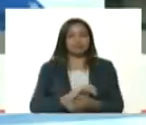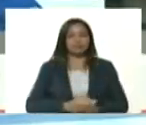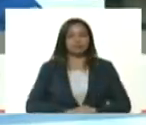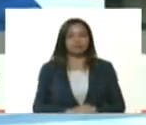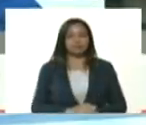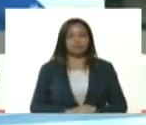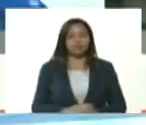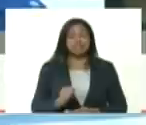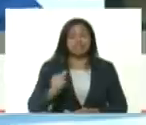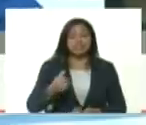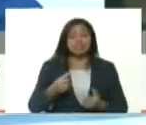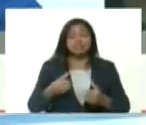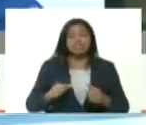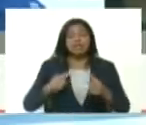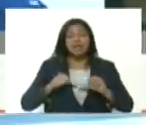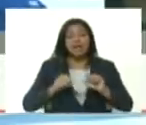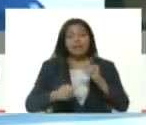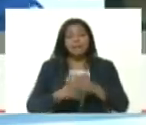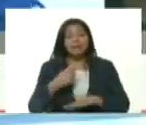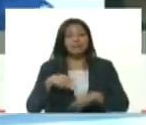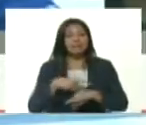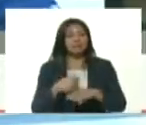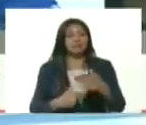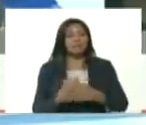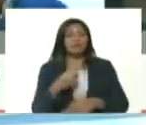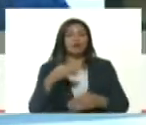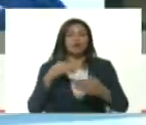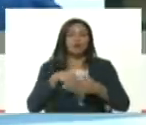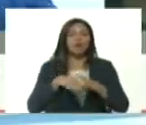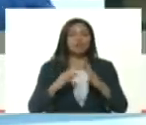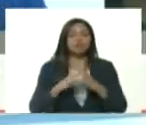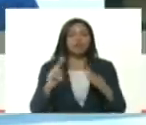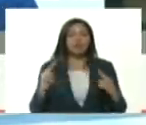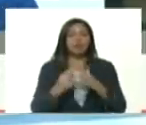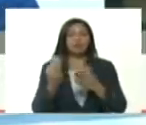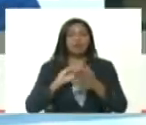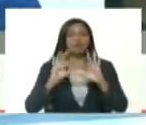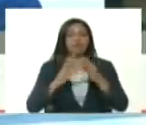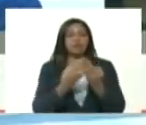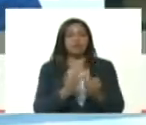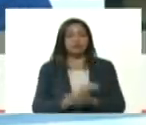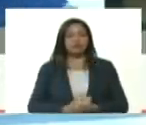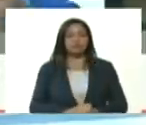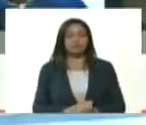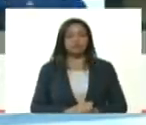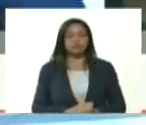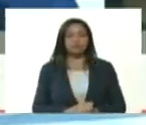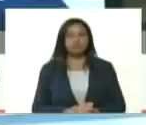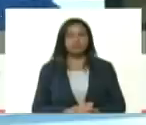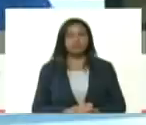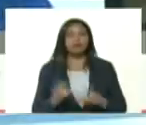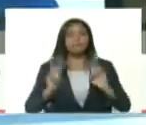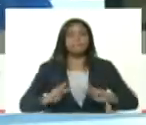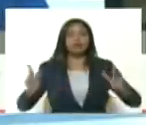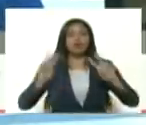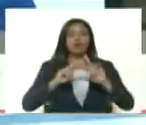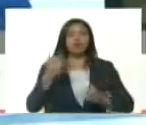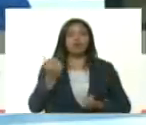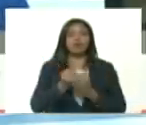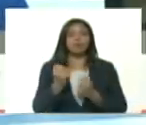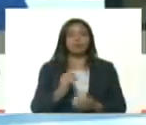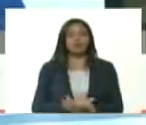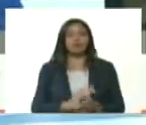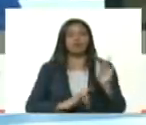Y si queda más tiempo, cuarentena y más cuarentena. Reencuentro familiar. valores de la solidaridad,